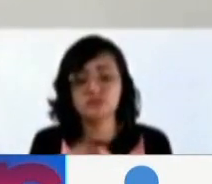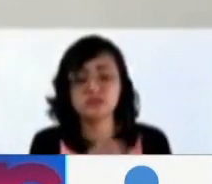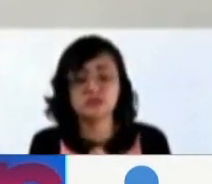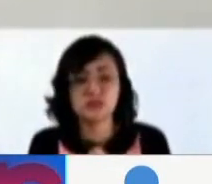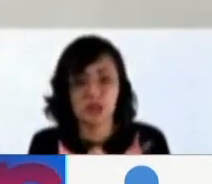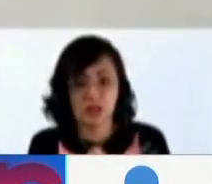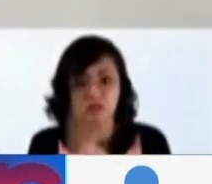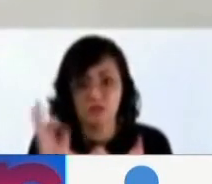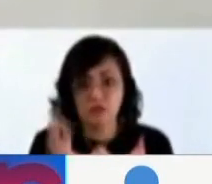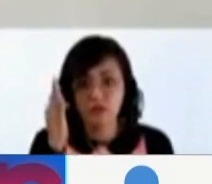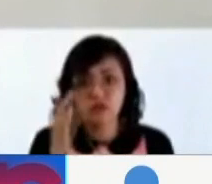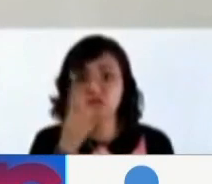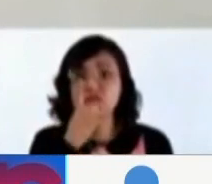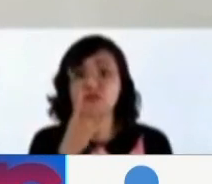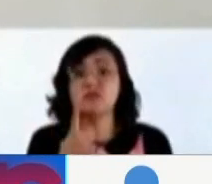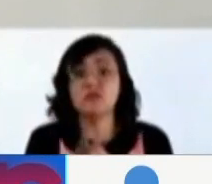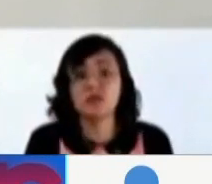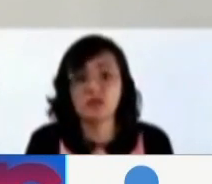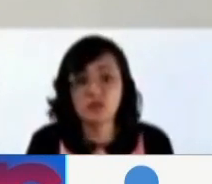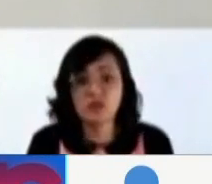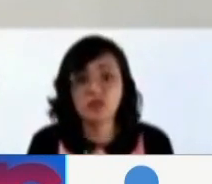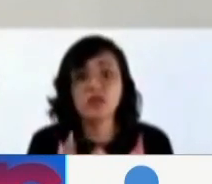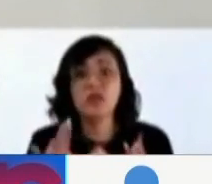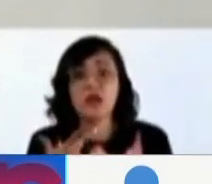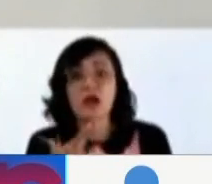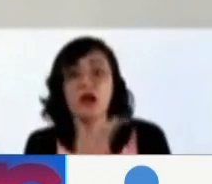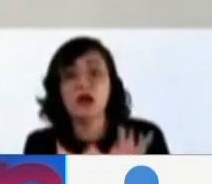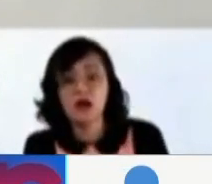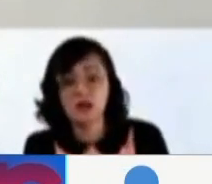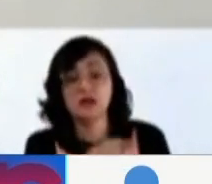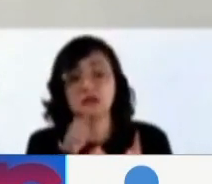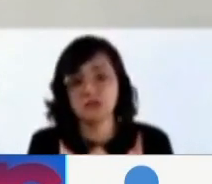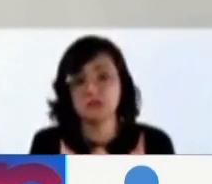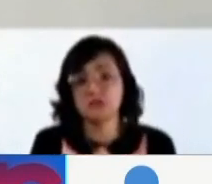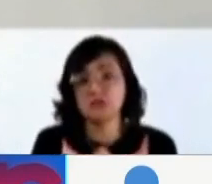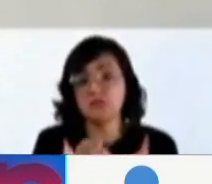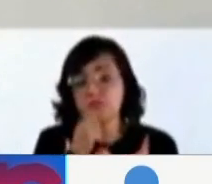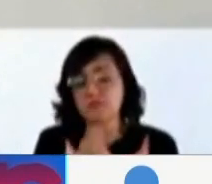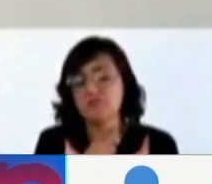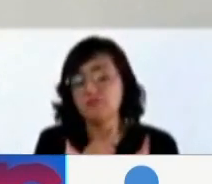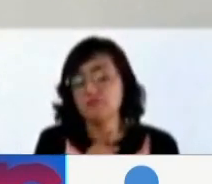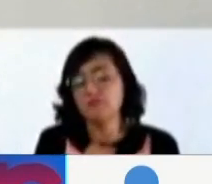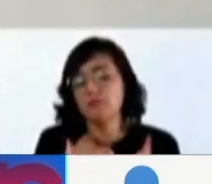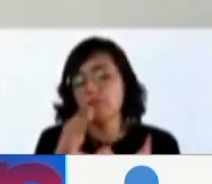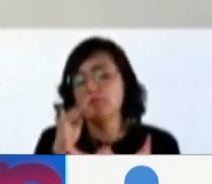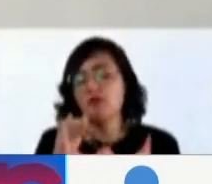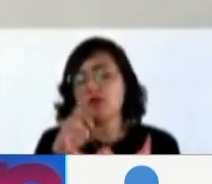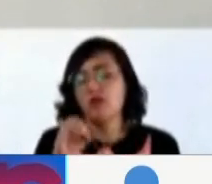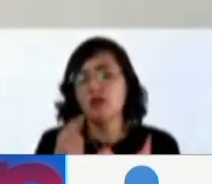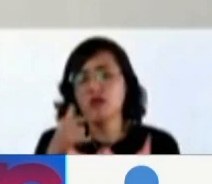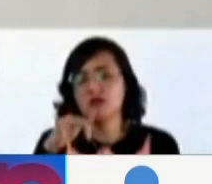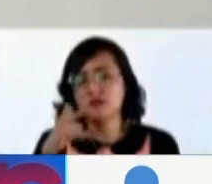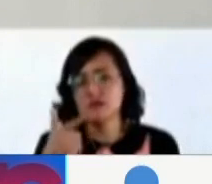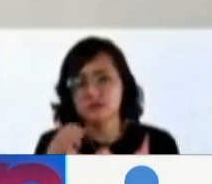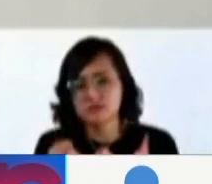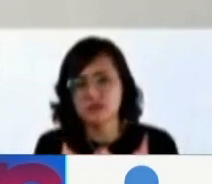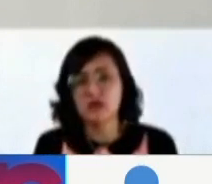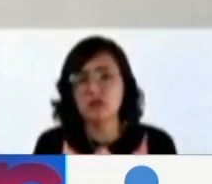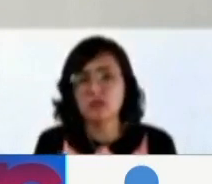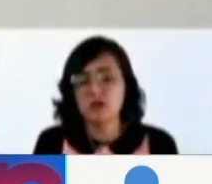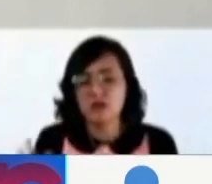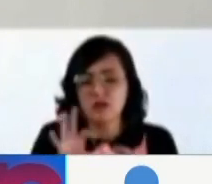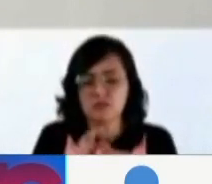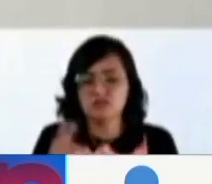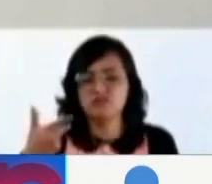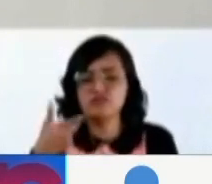con Salud Federal nos comentaron de la vacuna CanSino Biologics. Es una vacuna